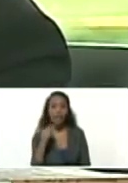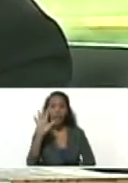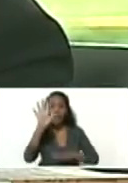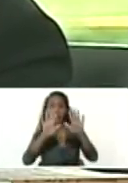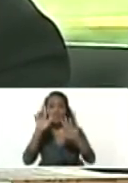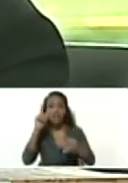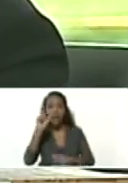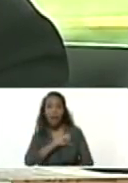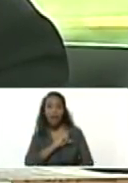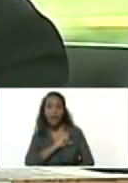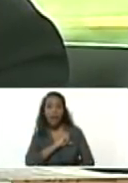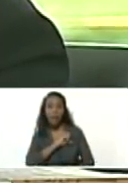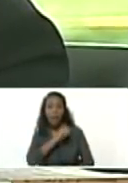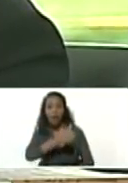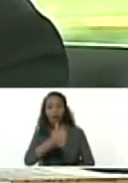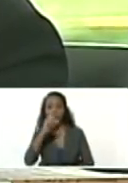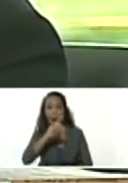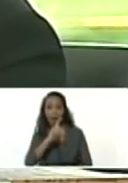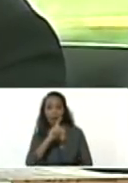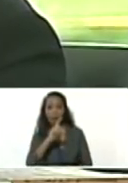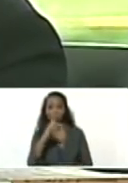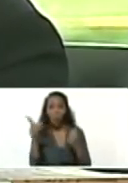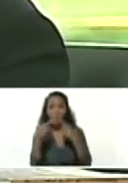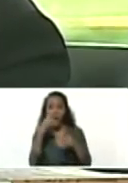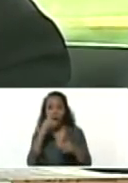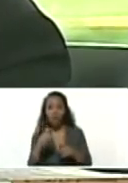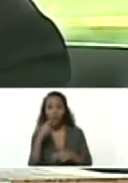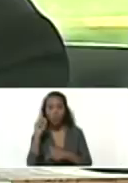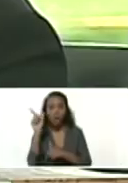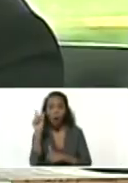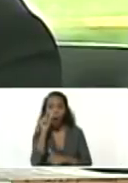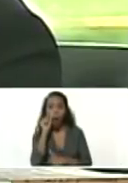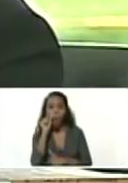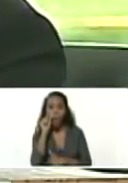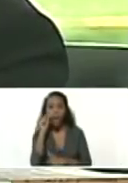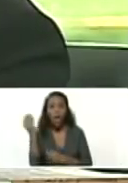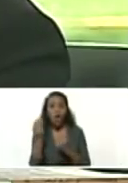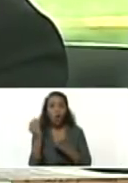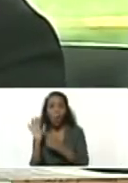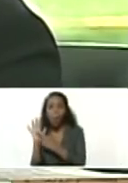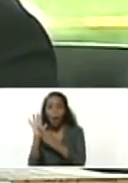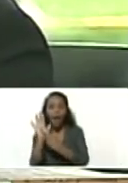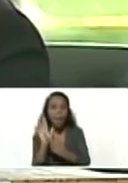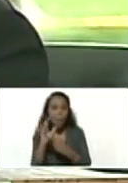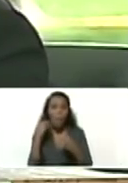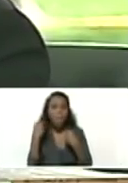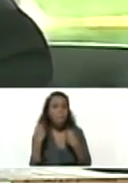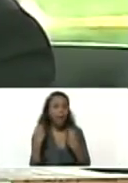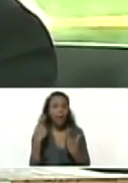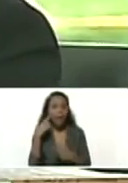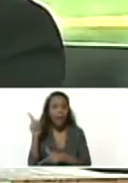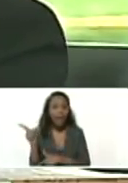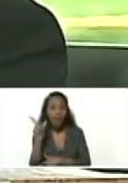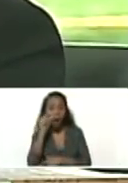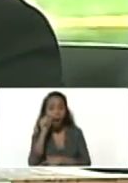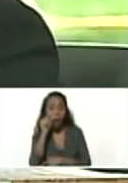Y hombre que durante toda su trayectoria y su ministerio se dedicó